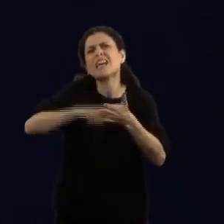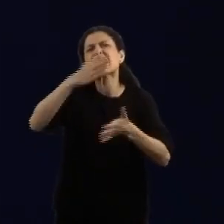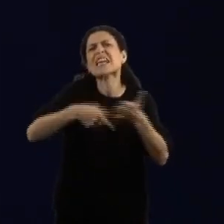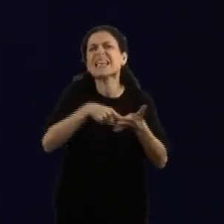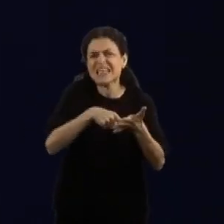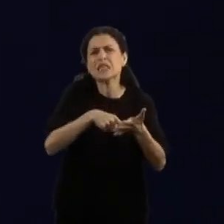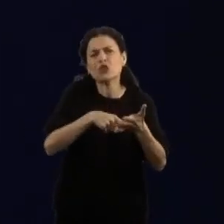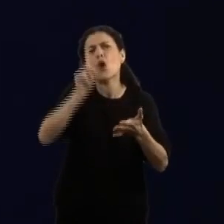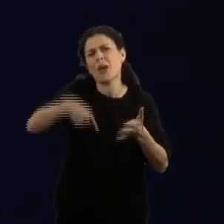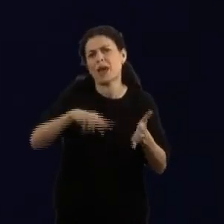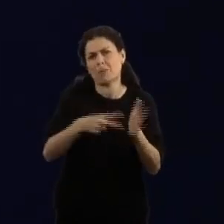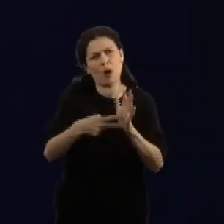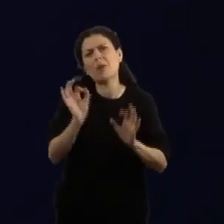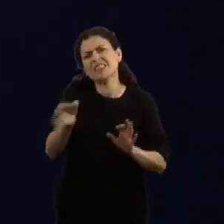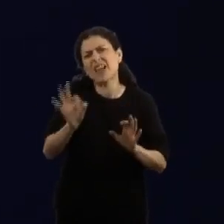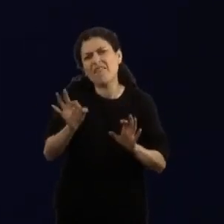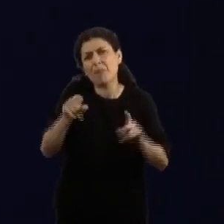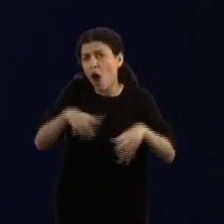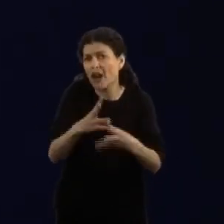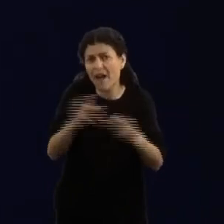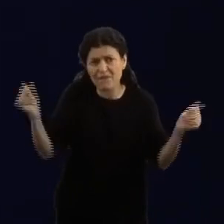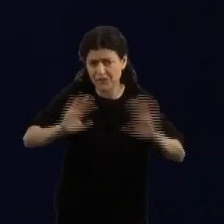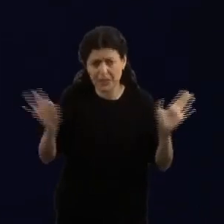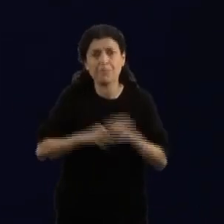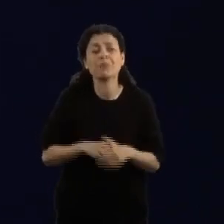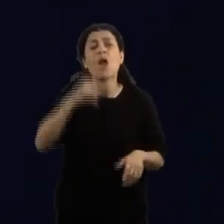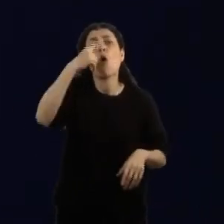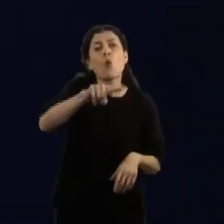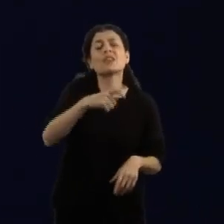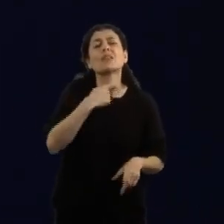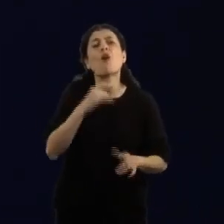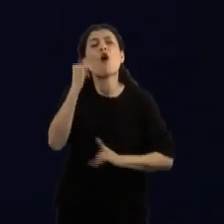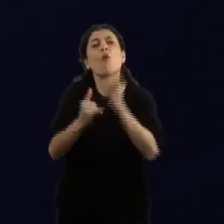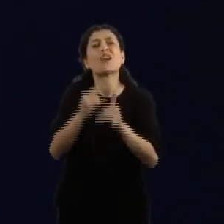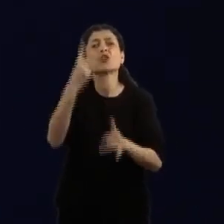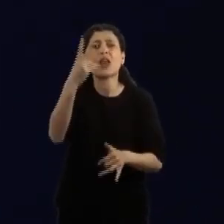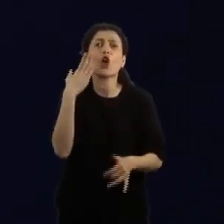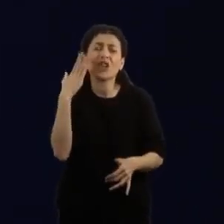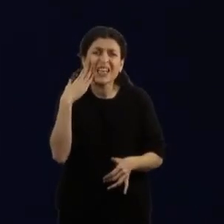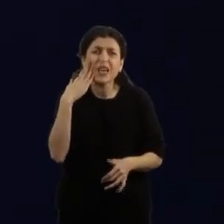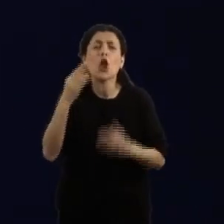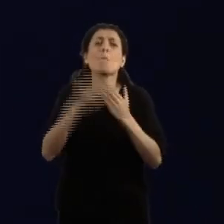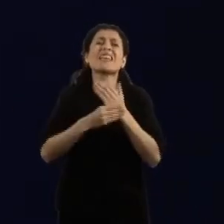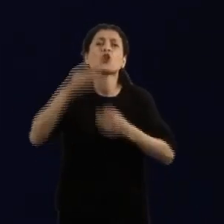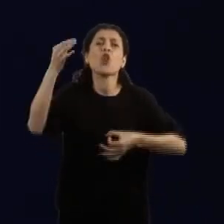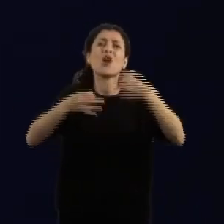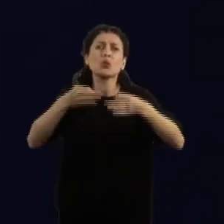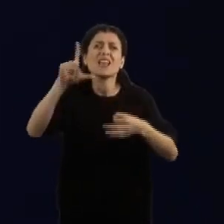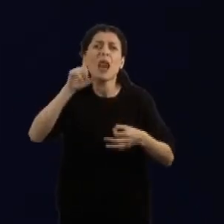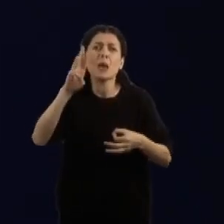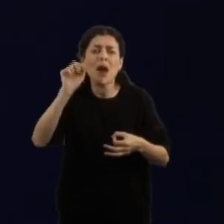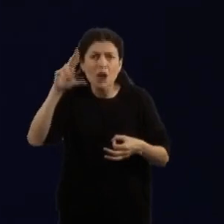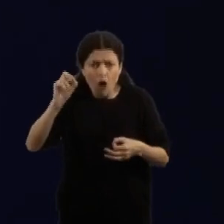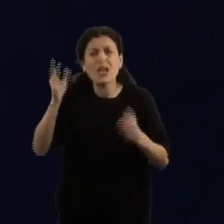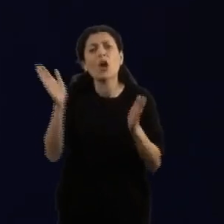Por último, contarles que a las 14 horas el ministro de Justicia, Mariano Cunio Libarona, y la ministra de Seguridad,